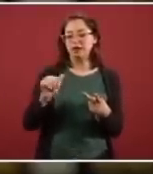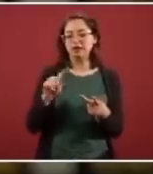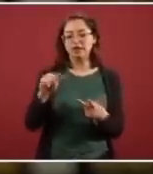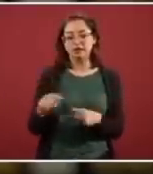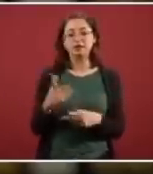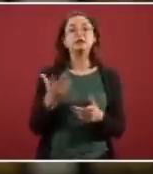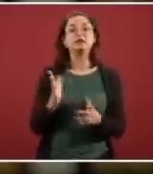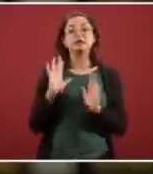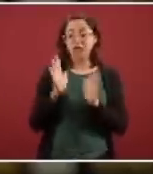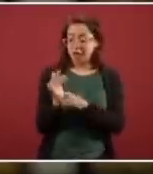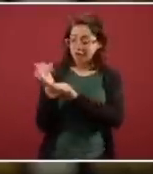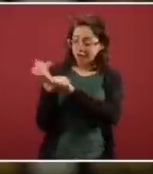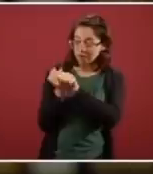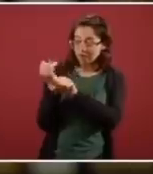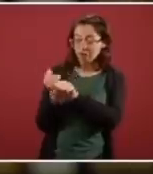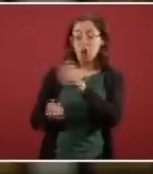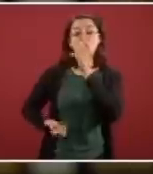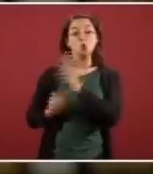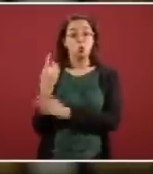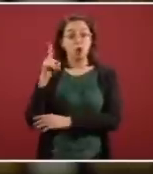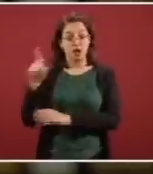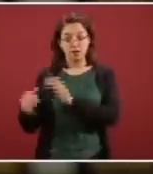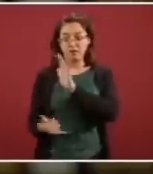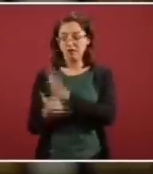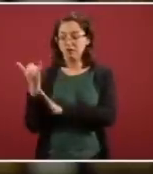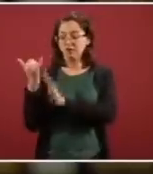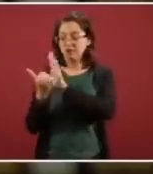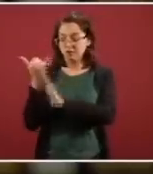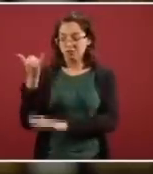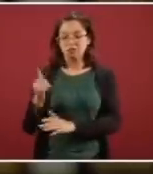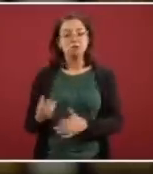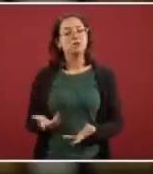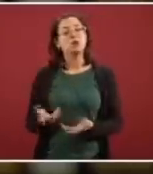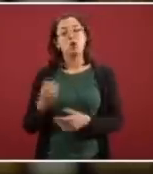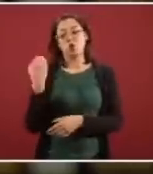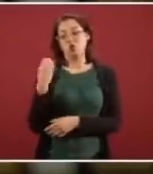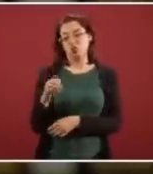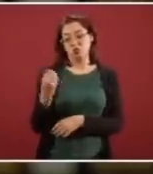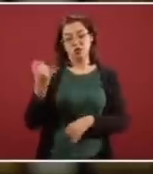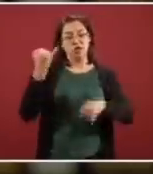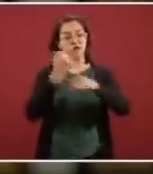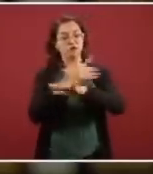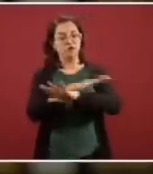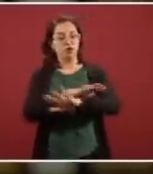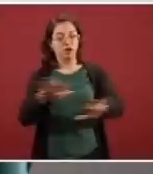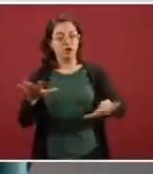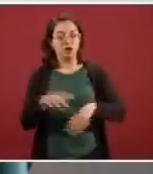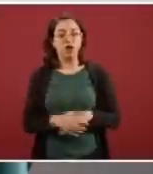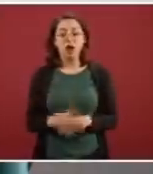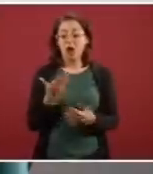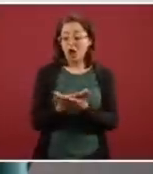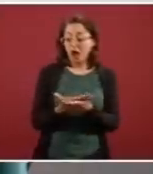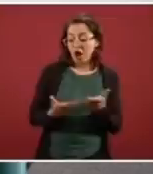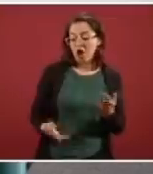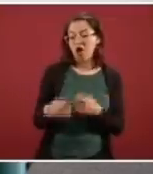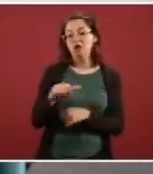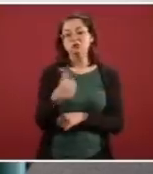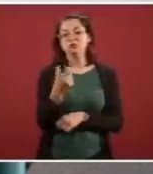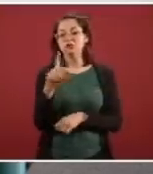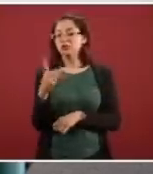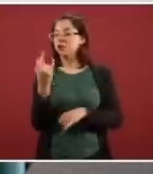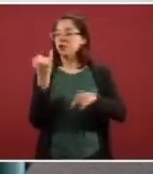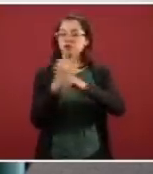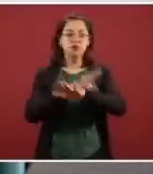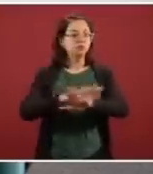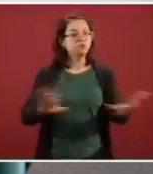Cobre, incluida esta nueva presa, y que harían público el dictamen en octubre. El 11 de diciembre, es 11 de diciembre y eso no ha sucedido, no se ha